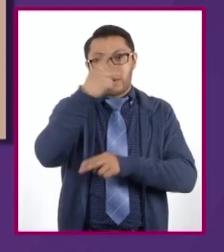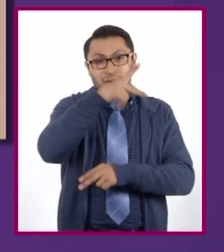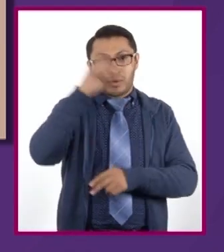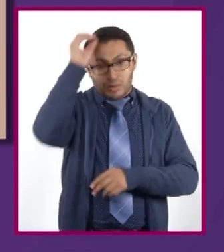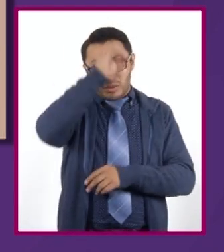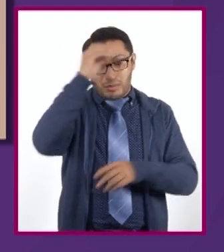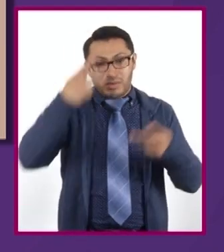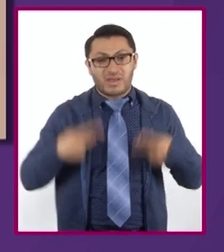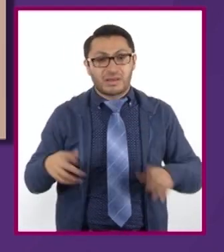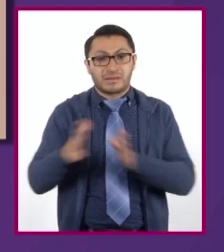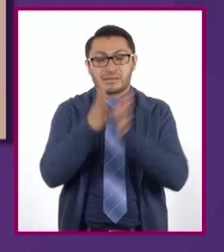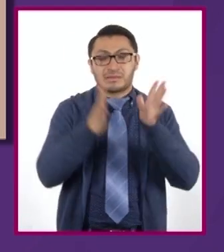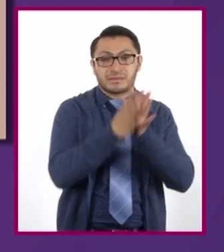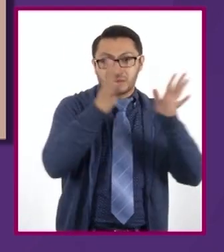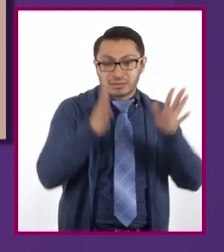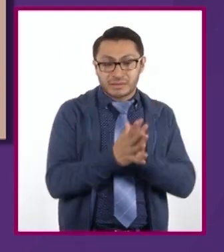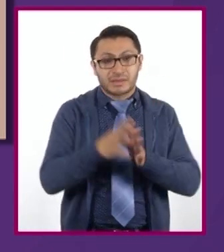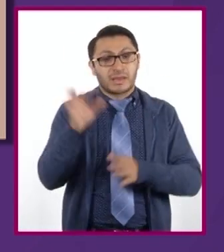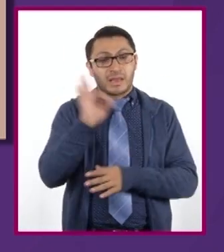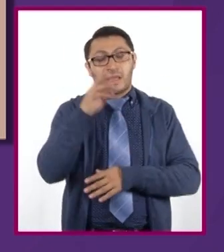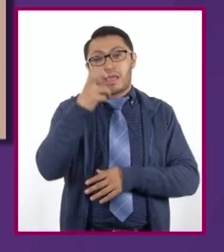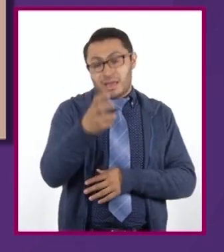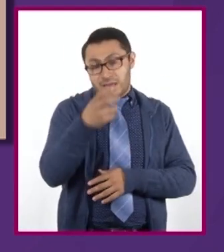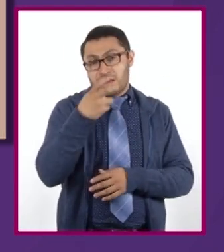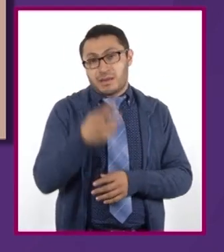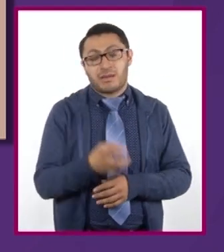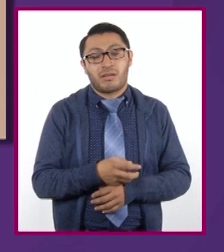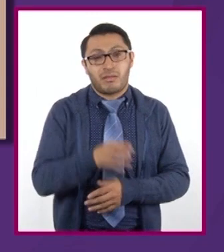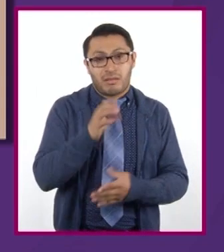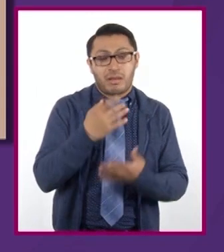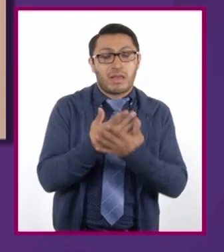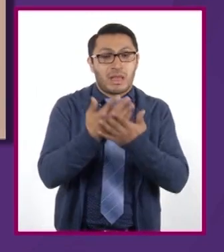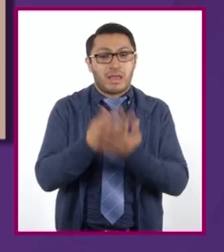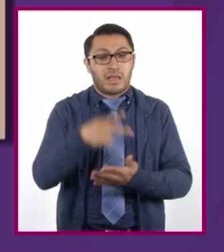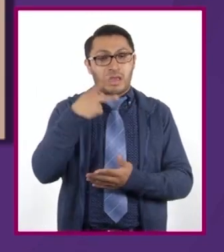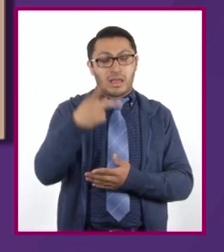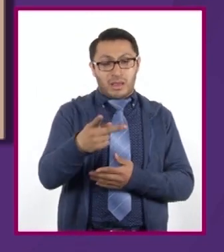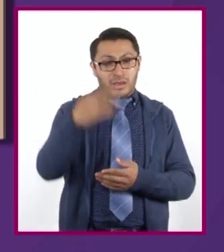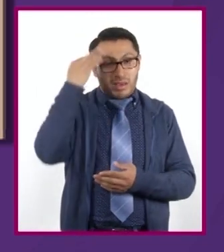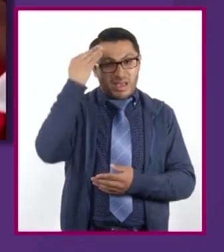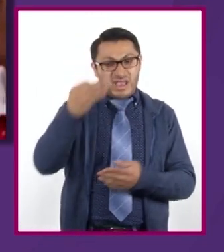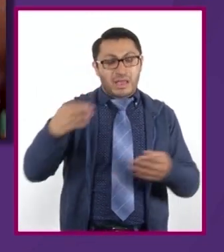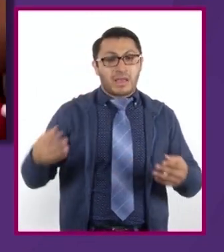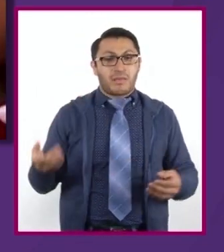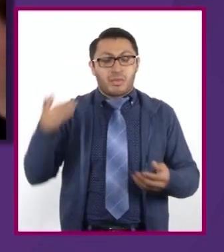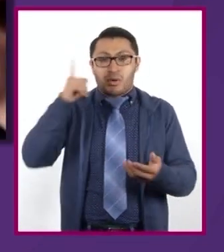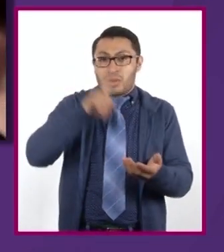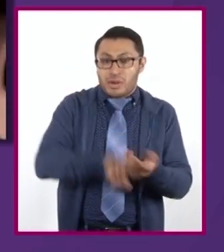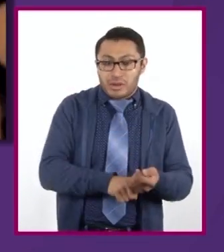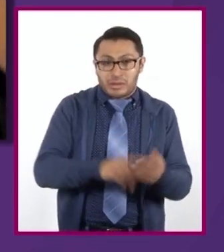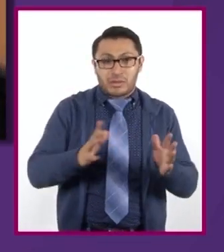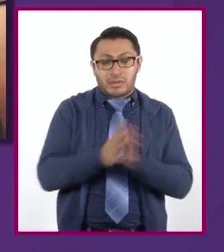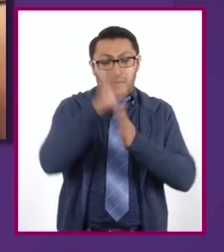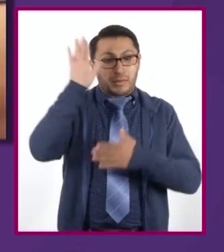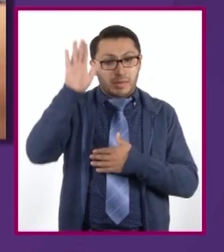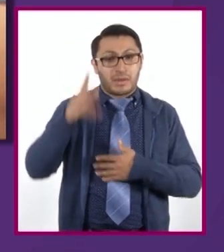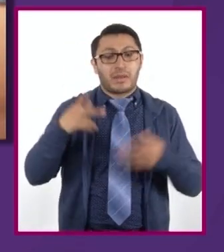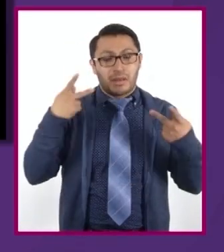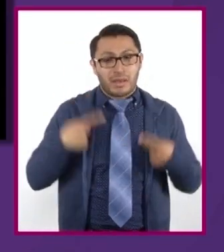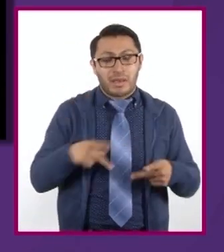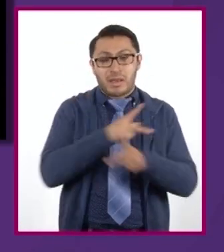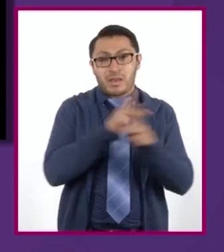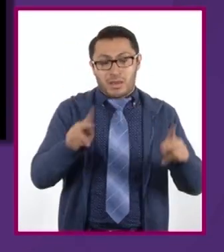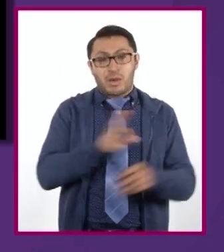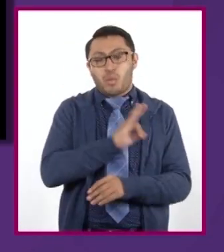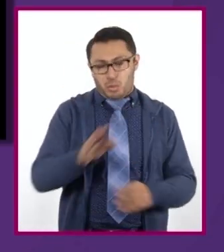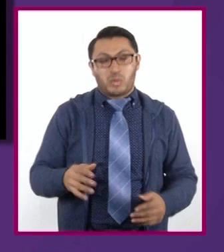los demás participantes. Y si es el caso, esperan su turno para intervenir. El público puede estar presente o